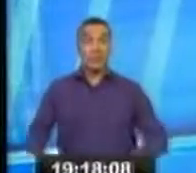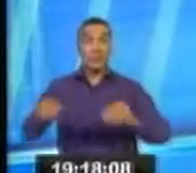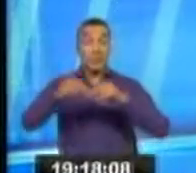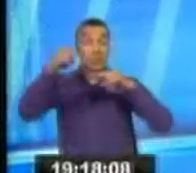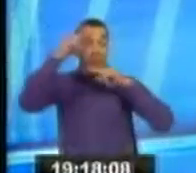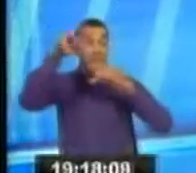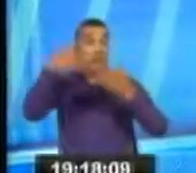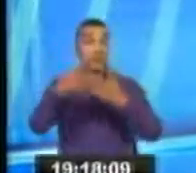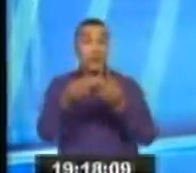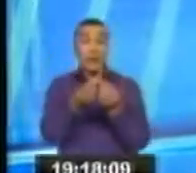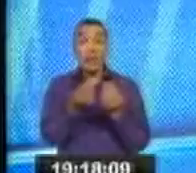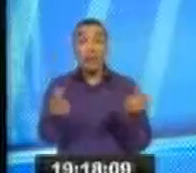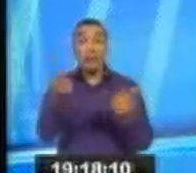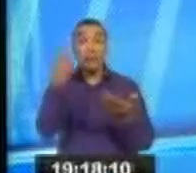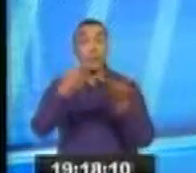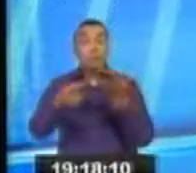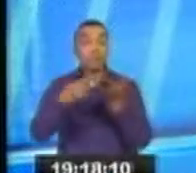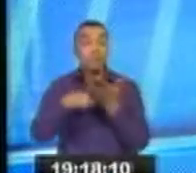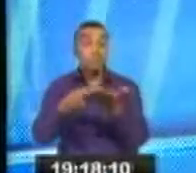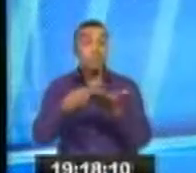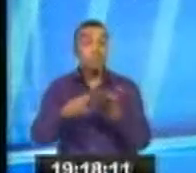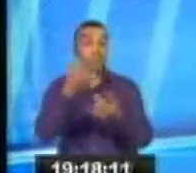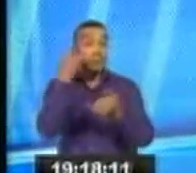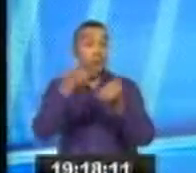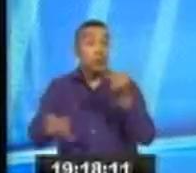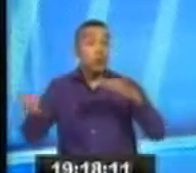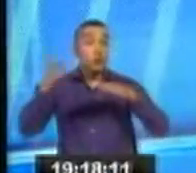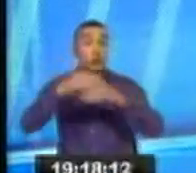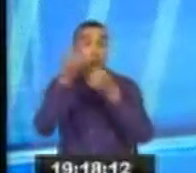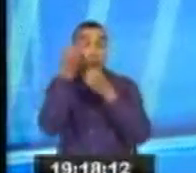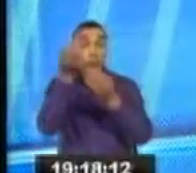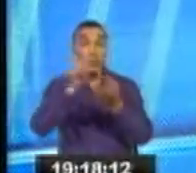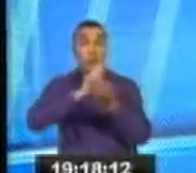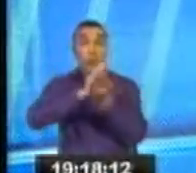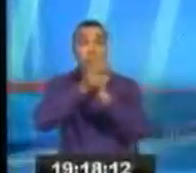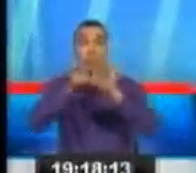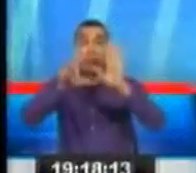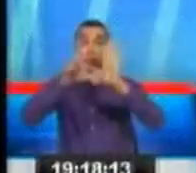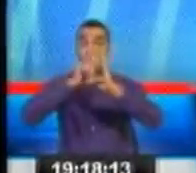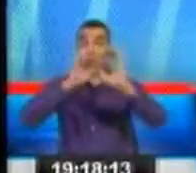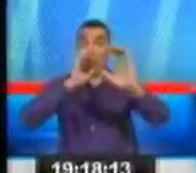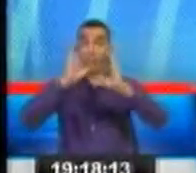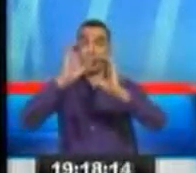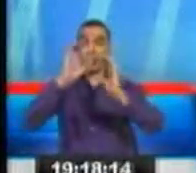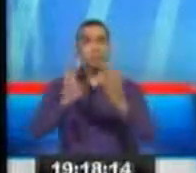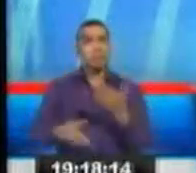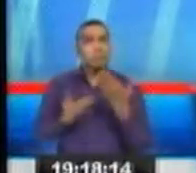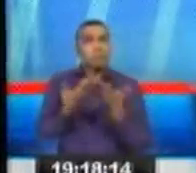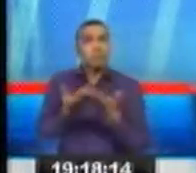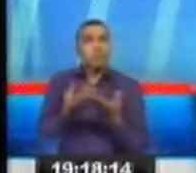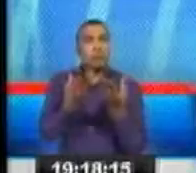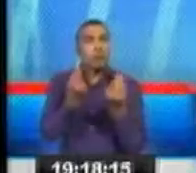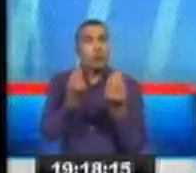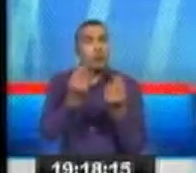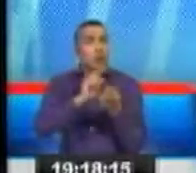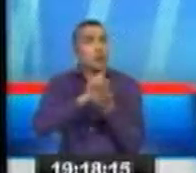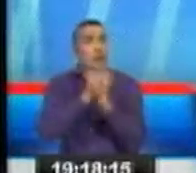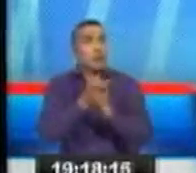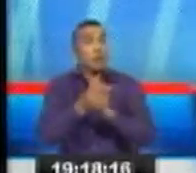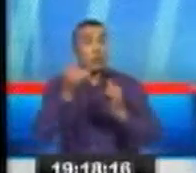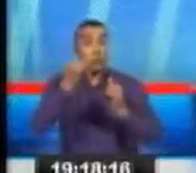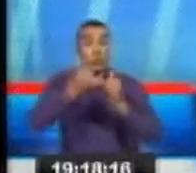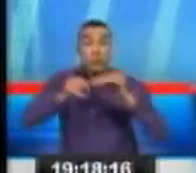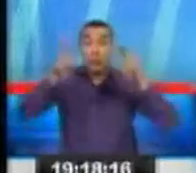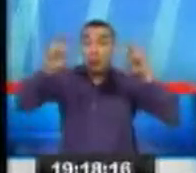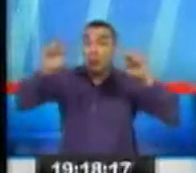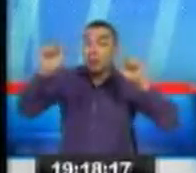noticias, amigos. Está listo para el debate final el informe sobre las reformas a la ley de comunicación, que plantea numerosos cambios. El último